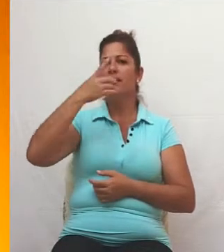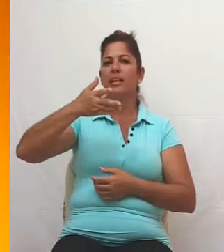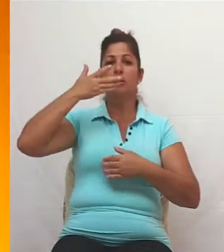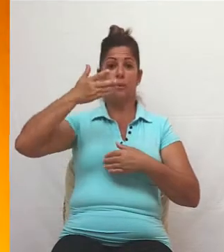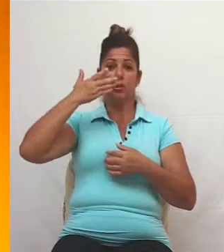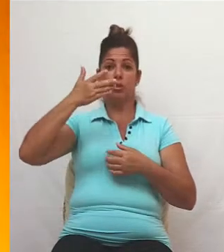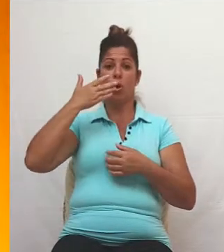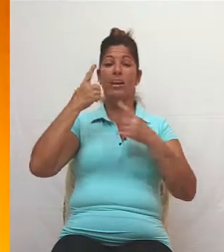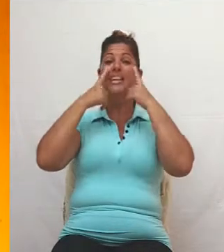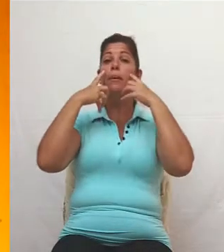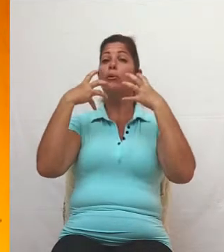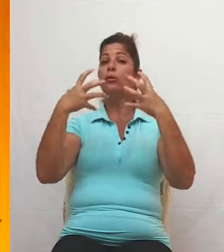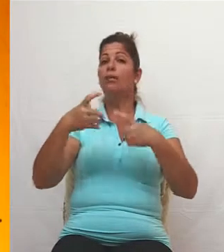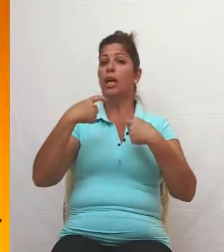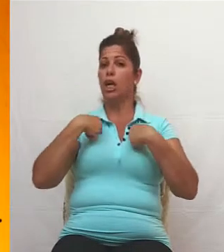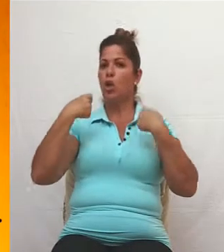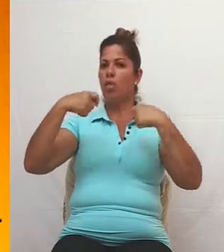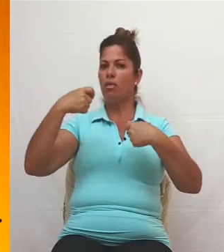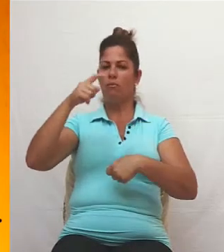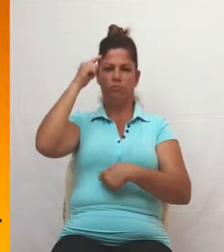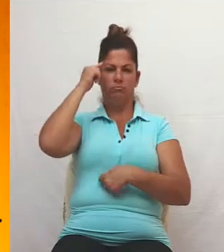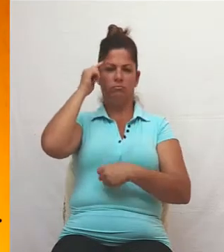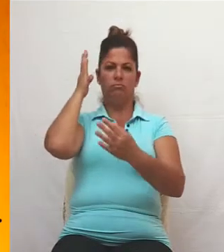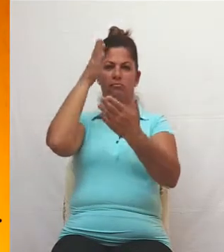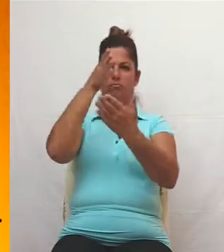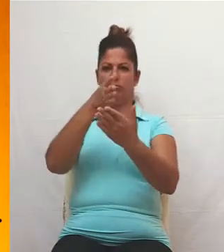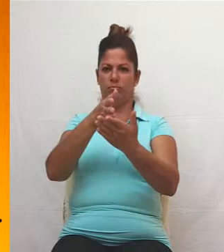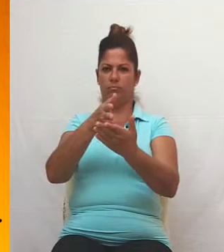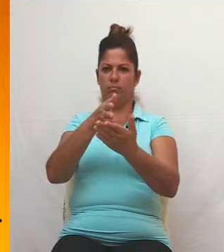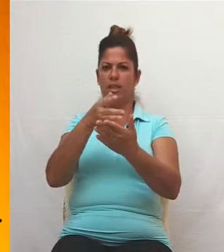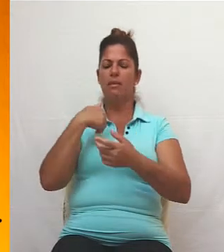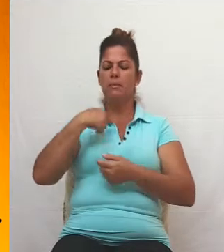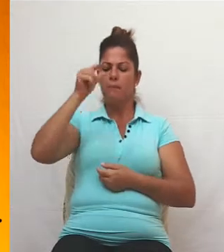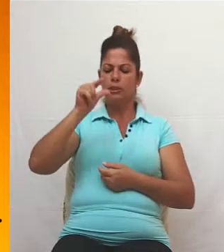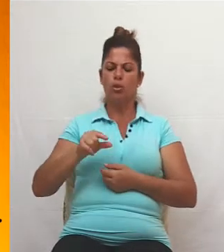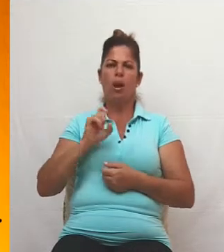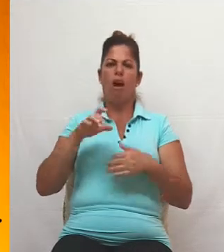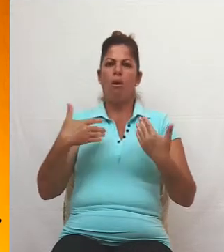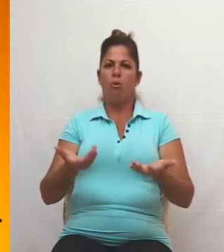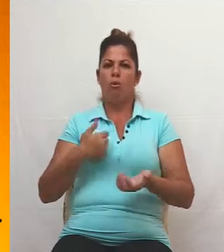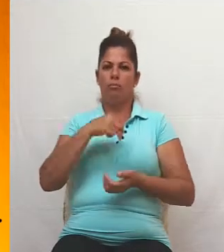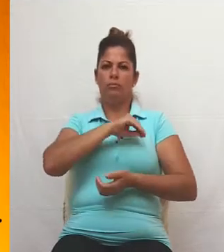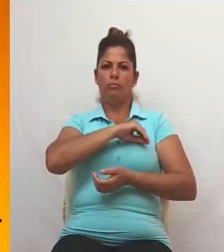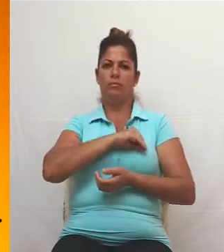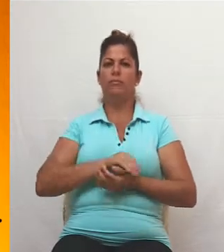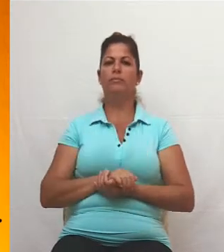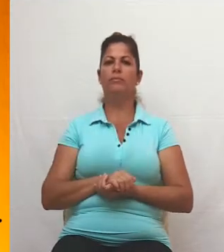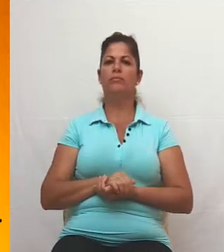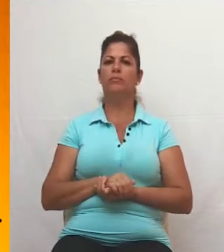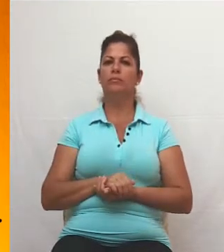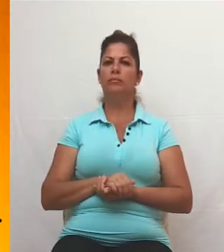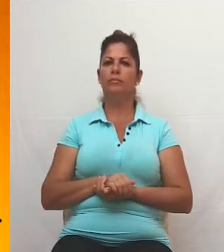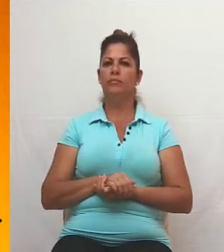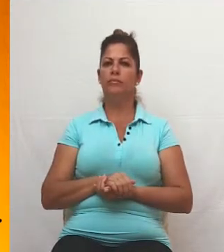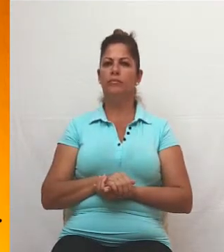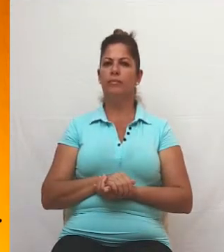atendiendo a mi respiración lo importante es mantenerme orientado a la percepción